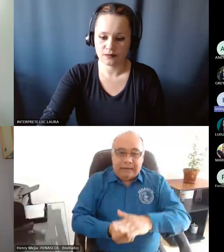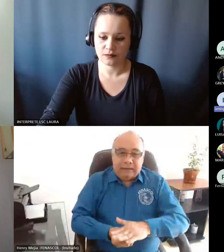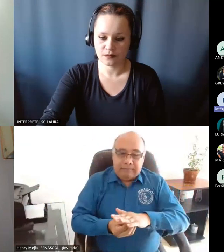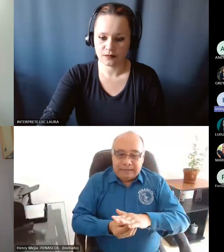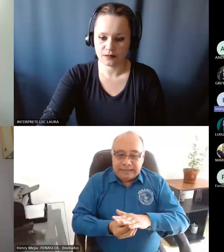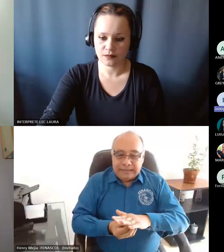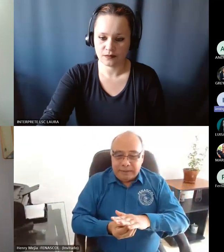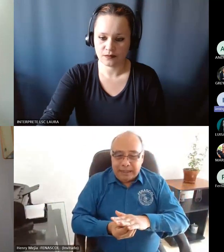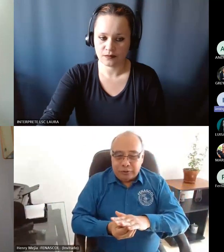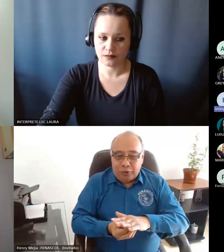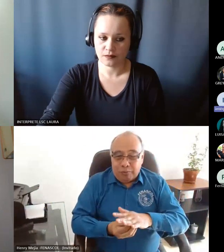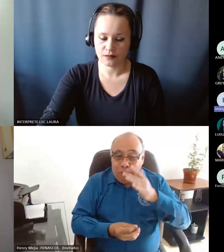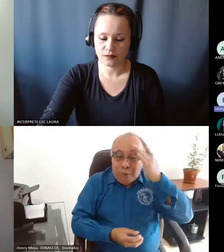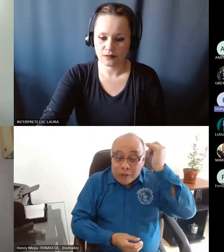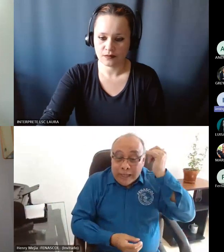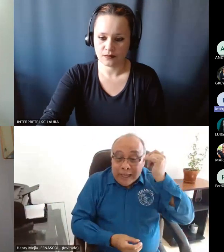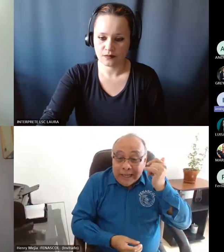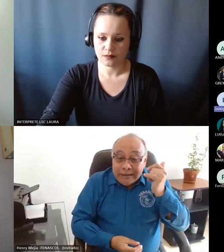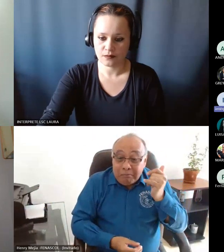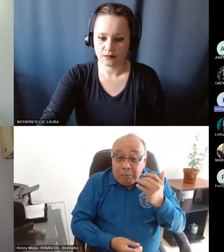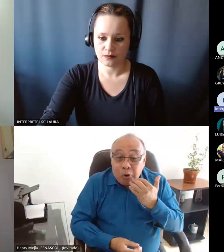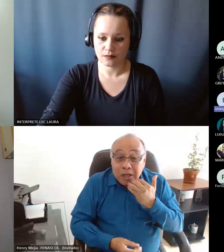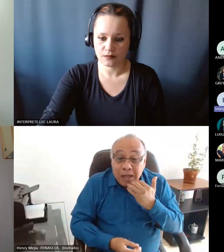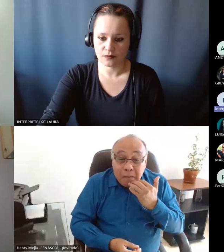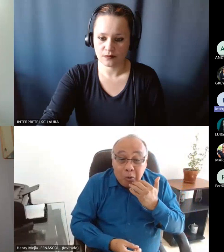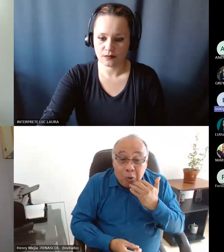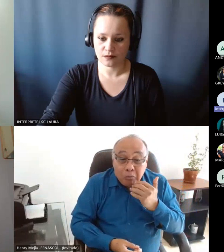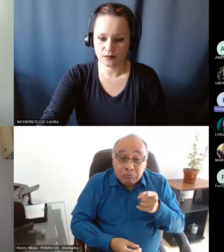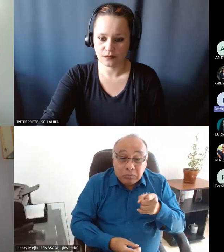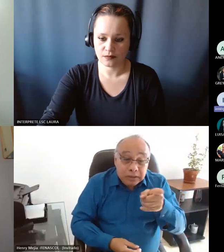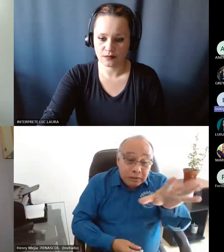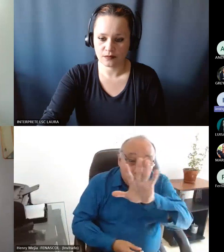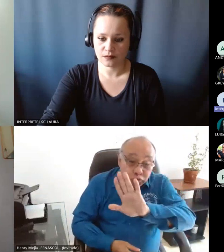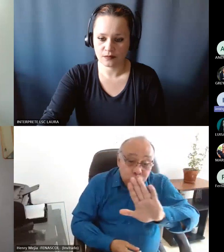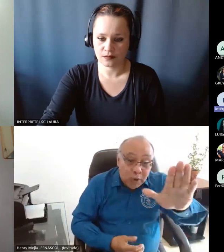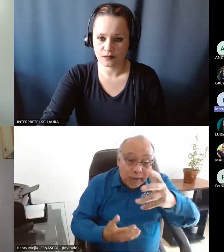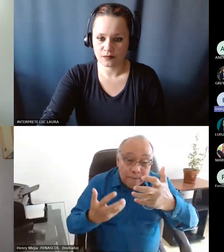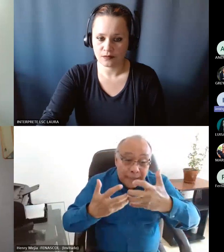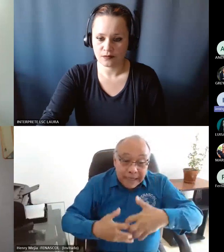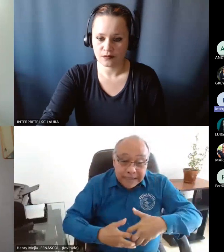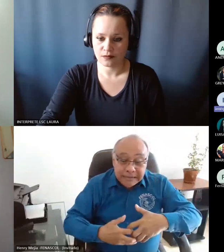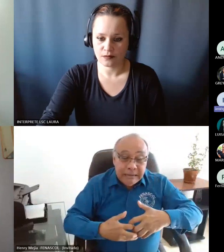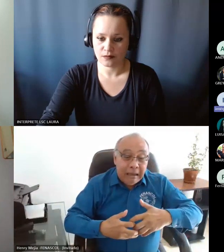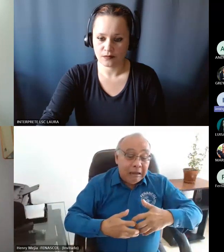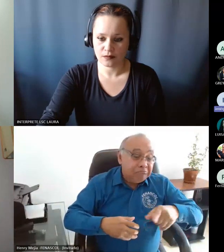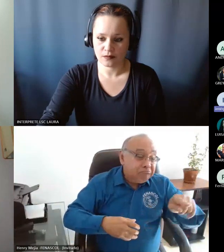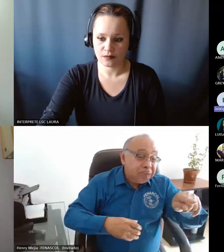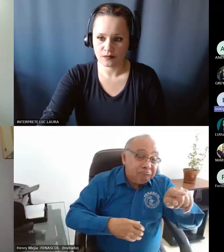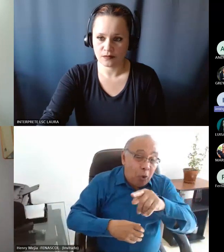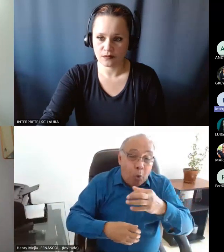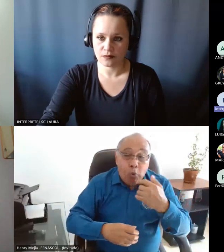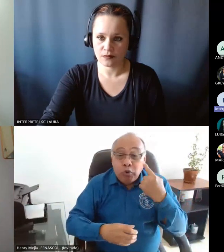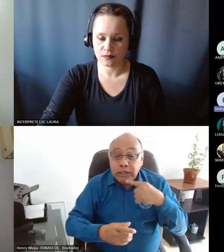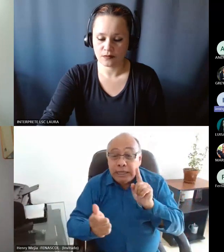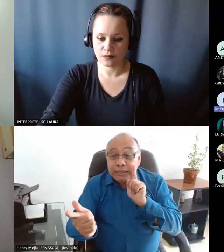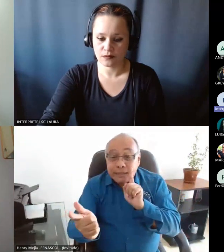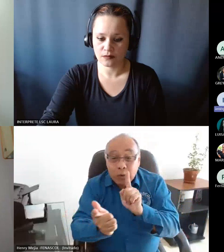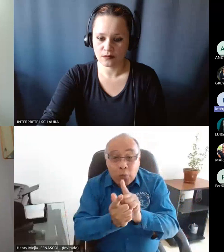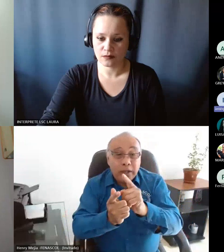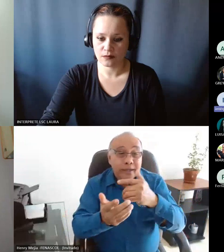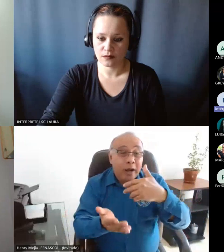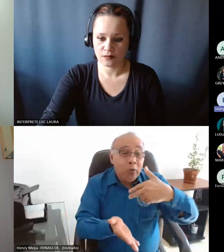abierto Sí empático eso derrumba la discriminación Sí porque de pronto